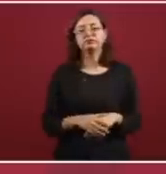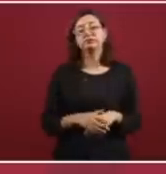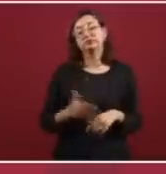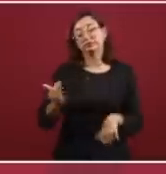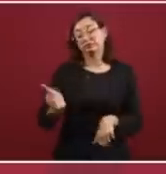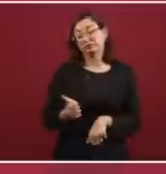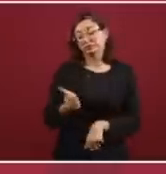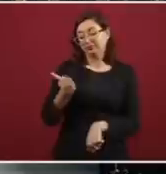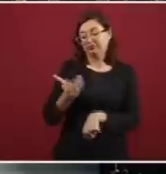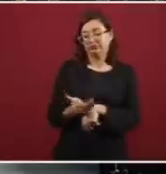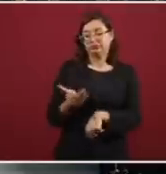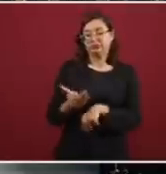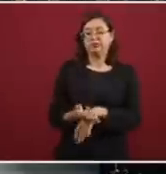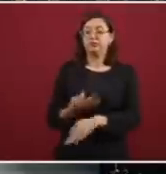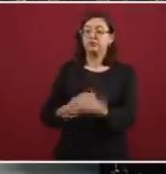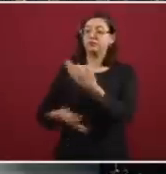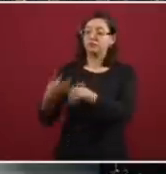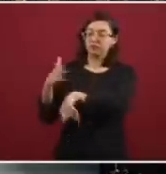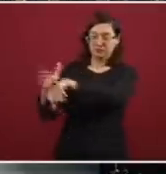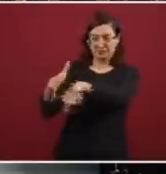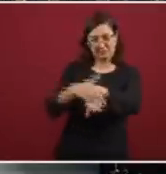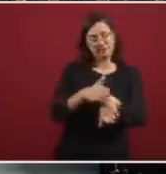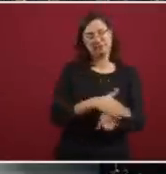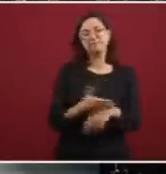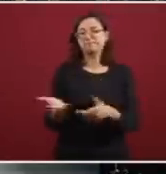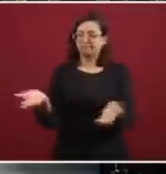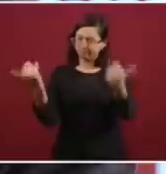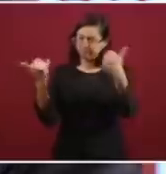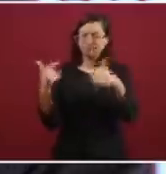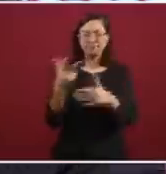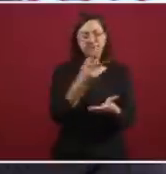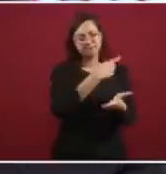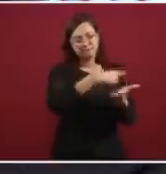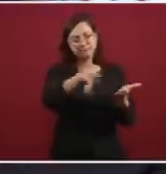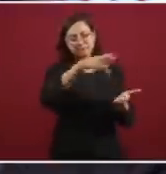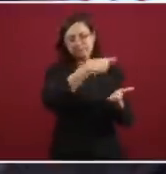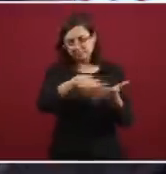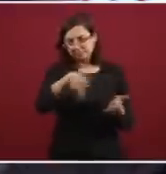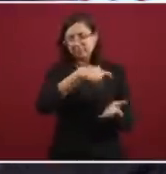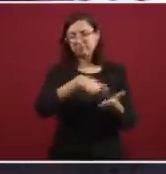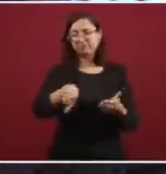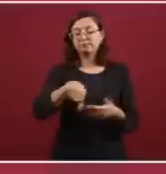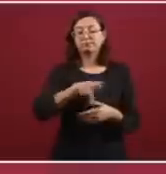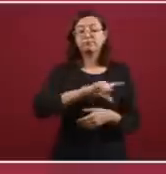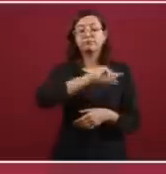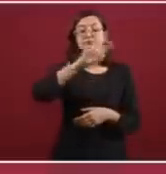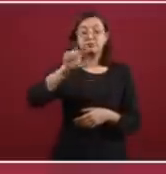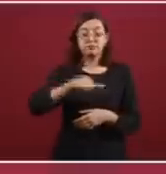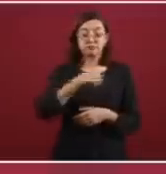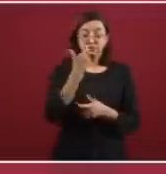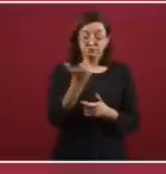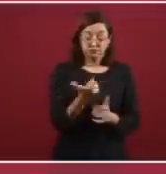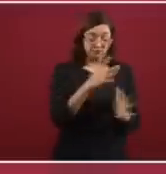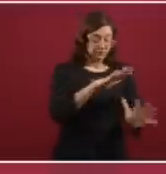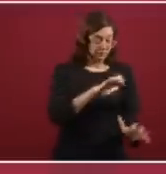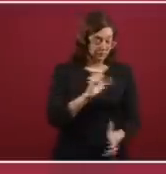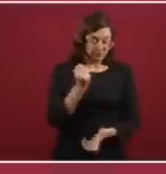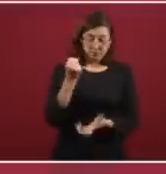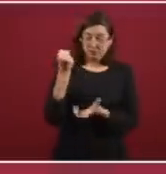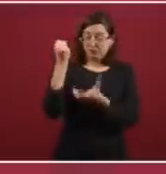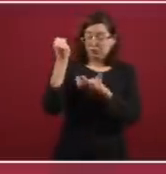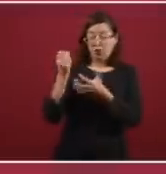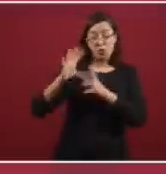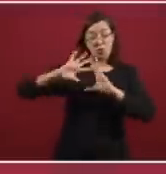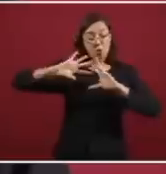aprovecho, para que participen, porque lo que resulte de la